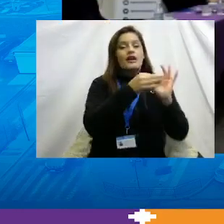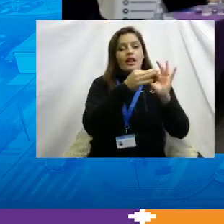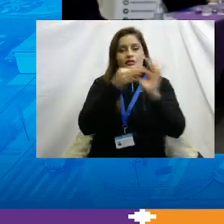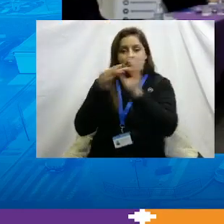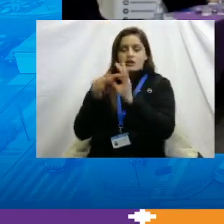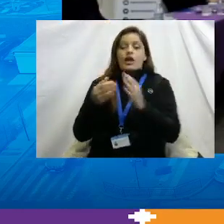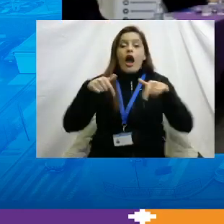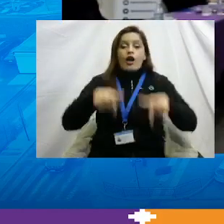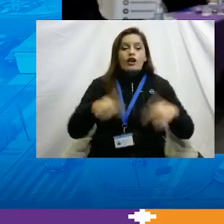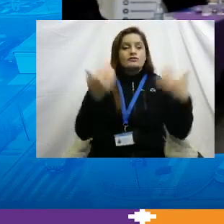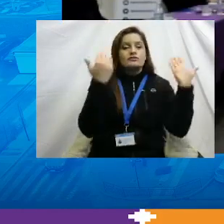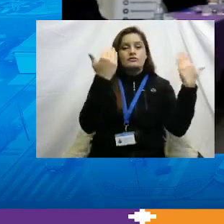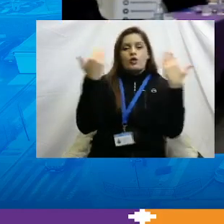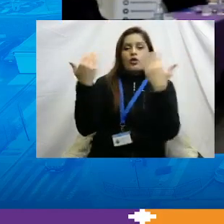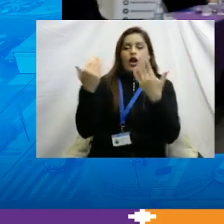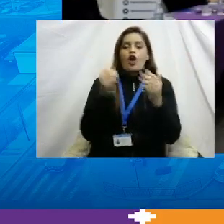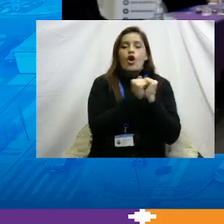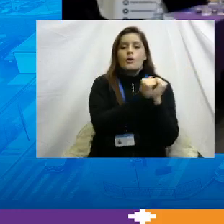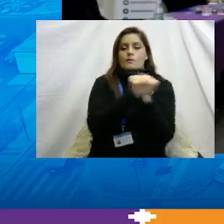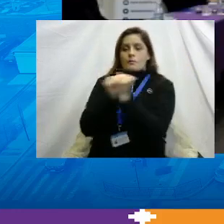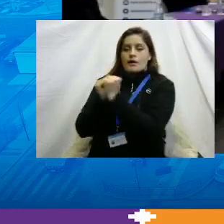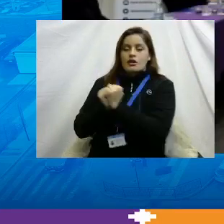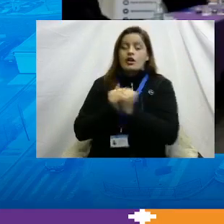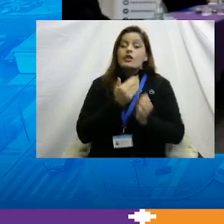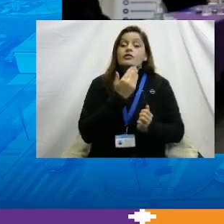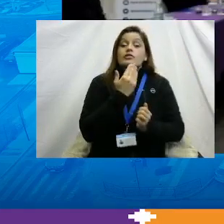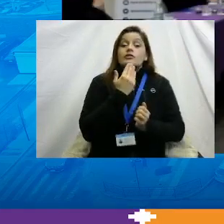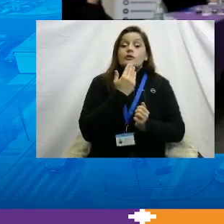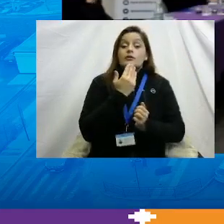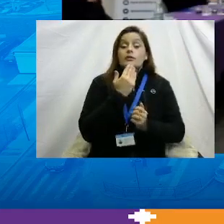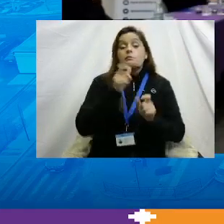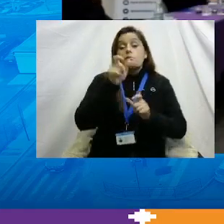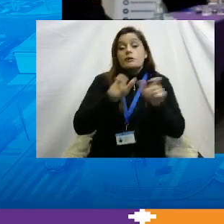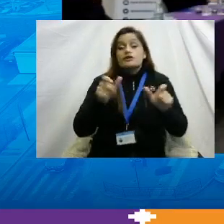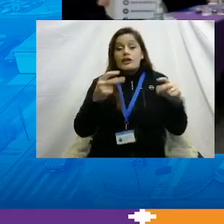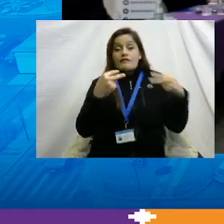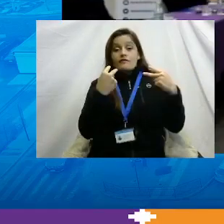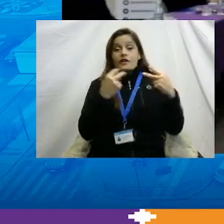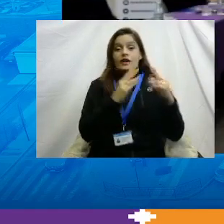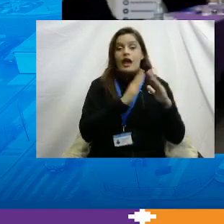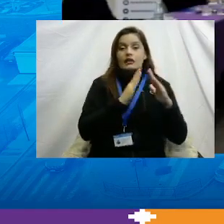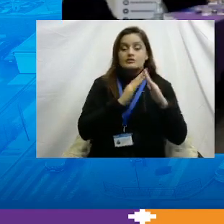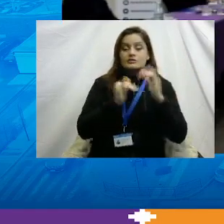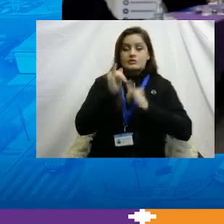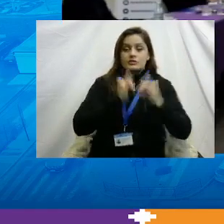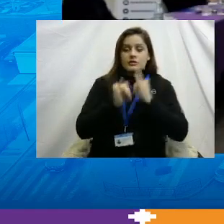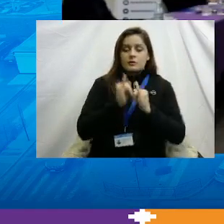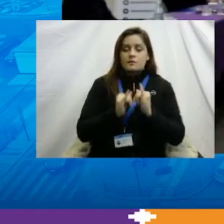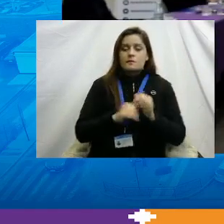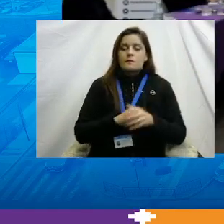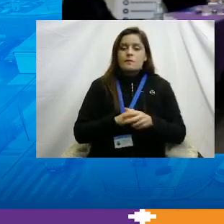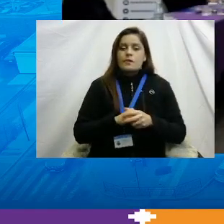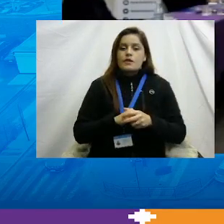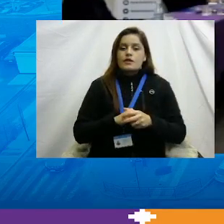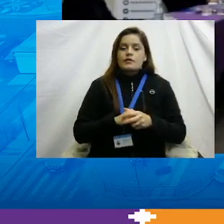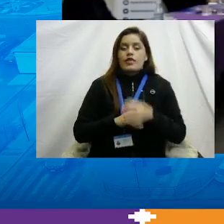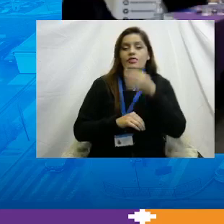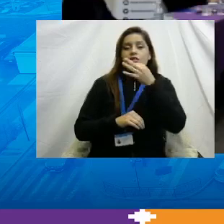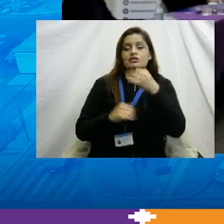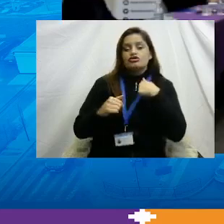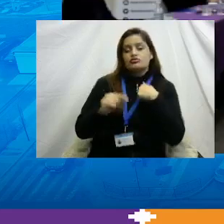colegas, a los presentes y a los que nos están viendo desde sus casas. Referente a la correspondencia, me detengo en